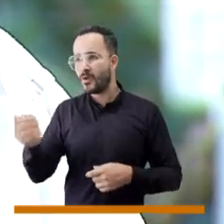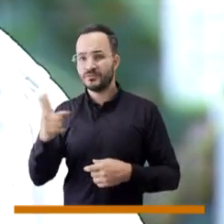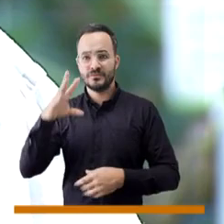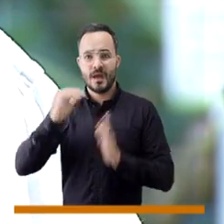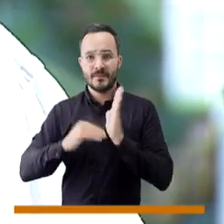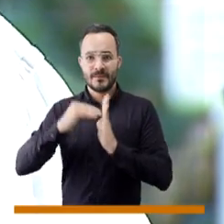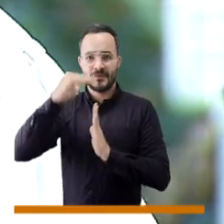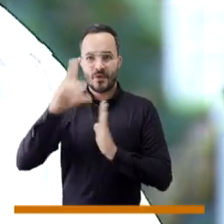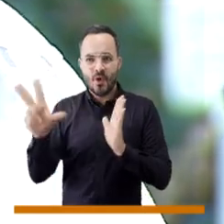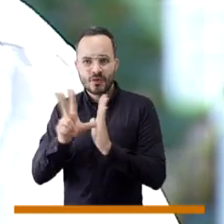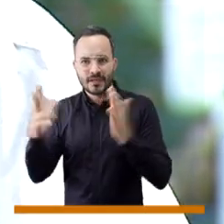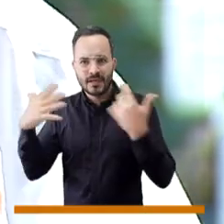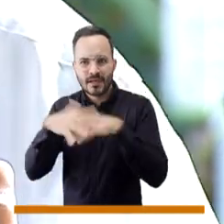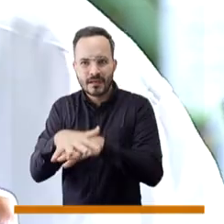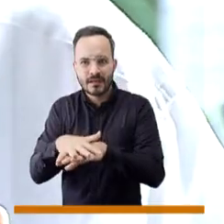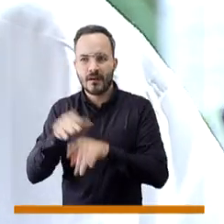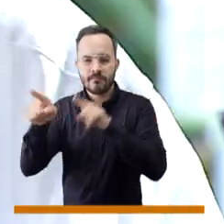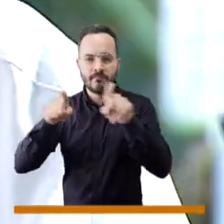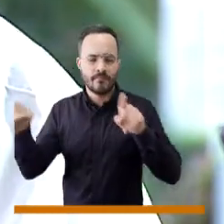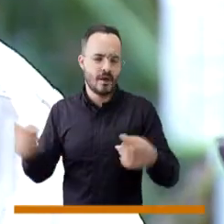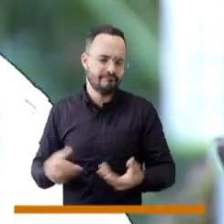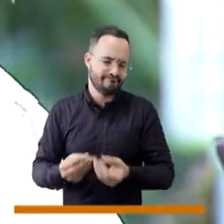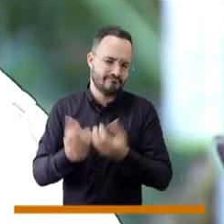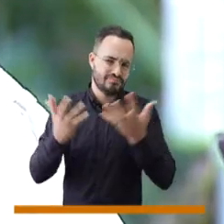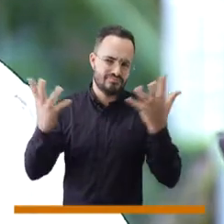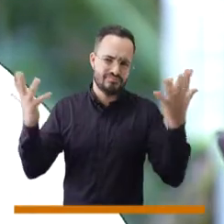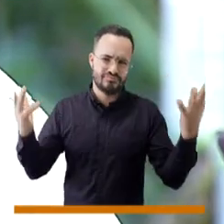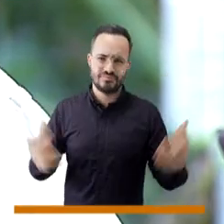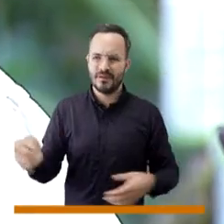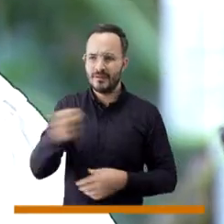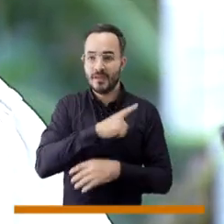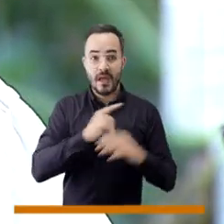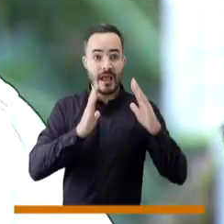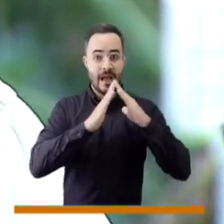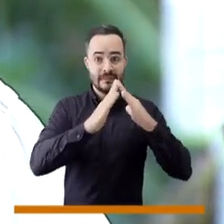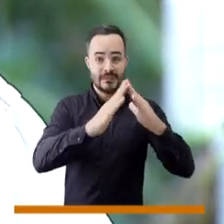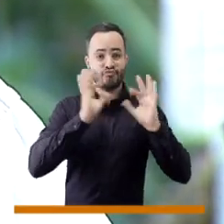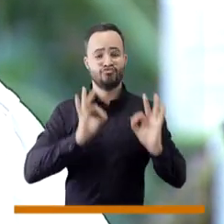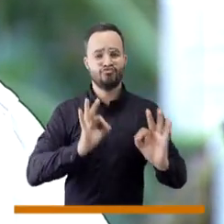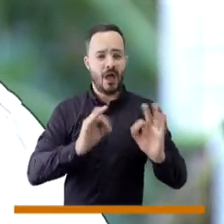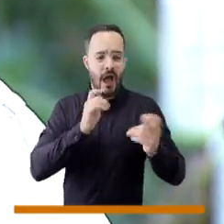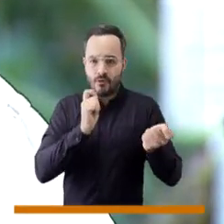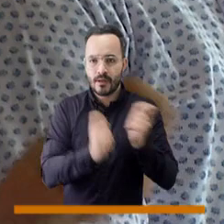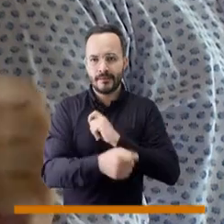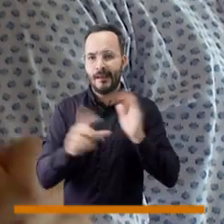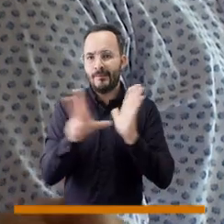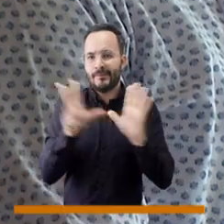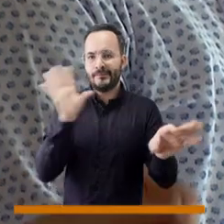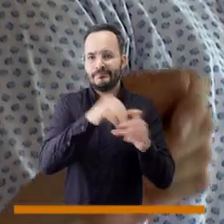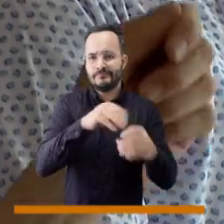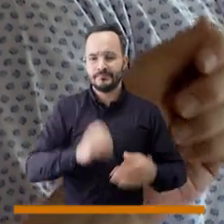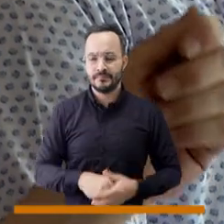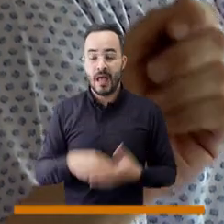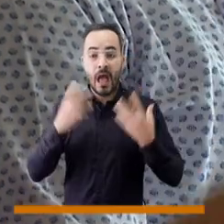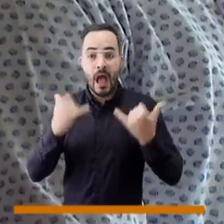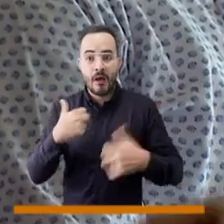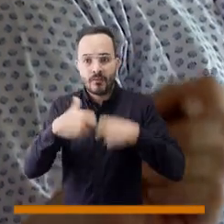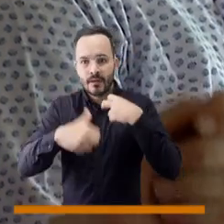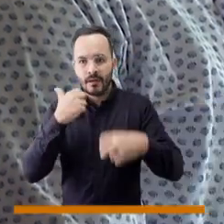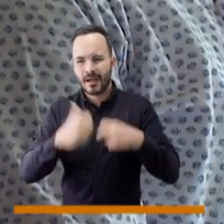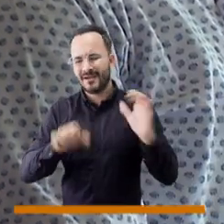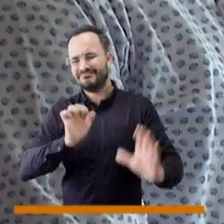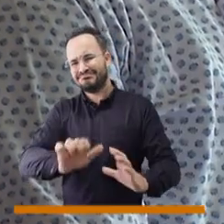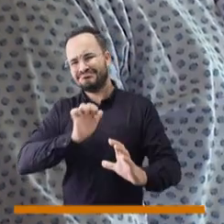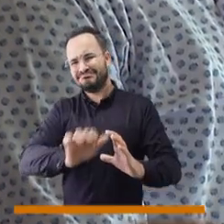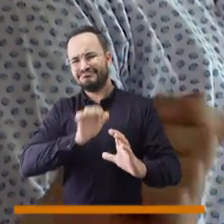los apartahoteles, los apartamentos de familias que volvieron a apartahoteles. El problema que sigue es los pitos